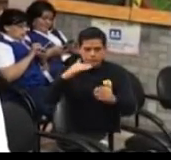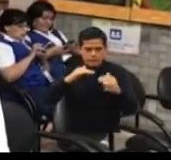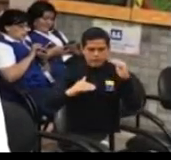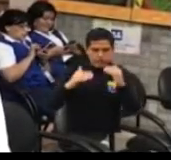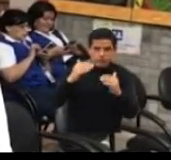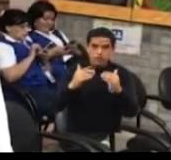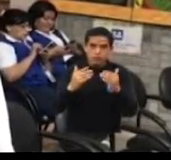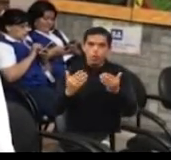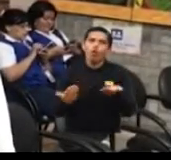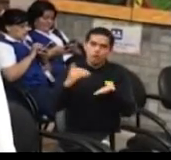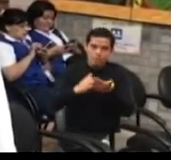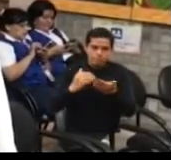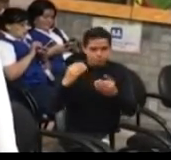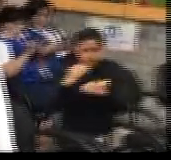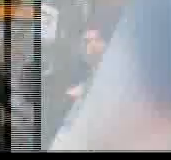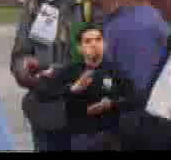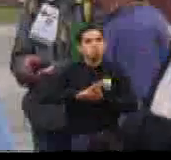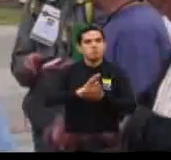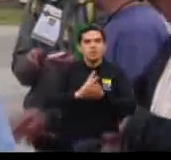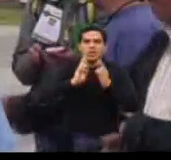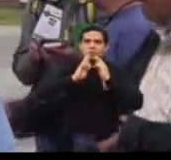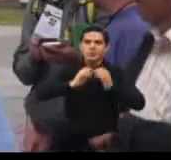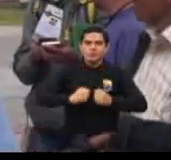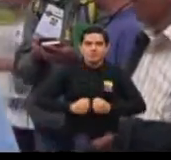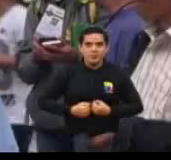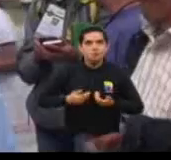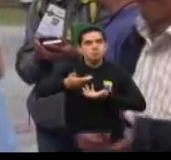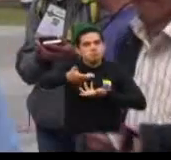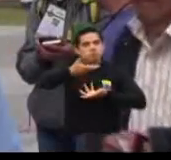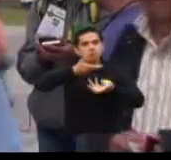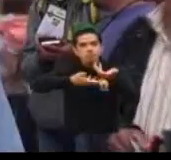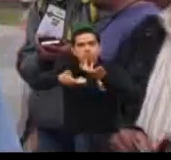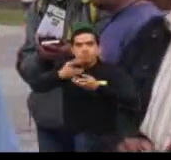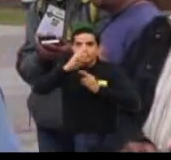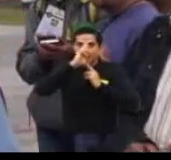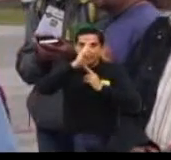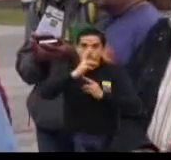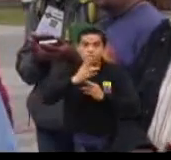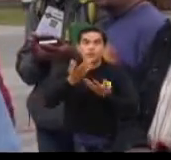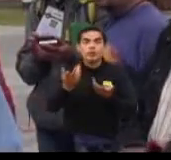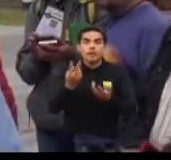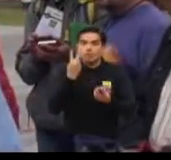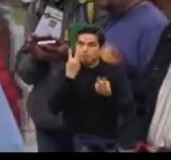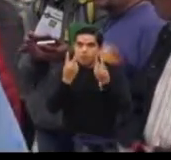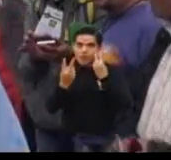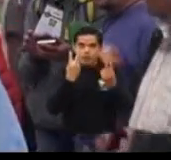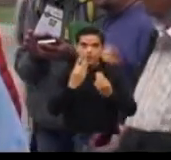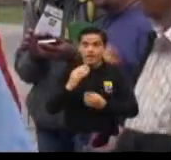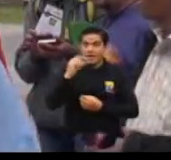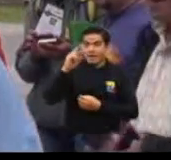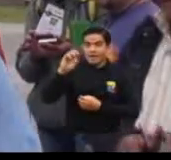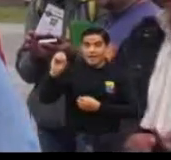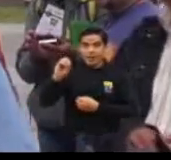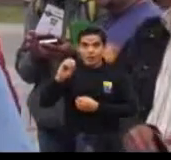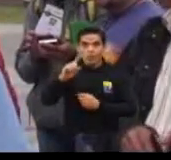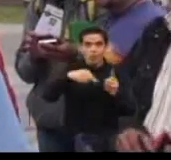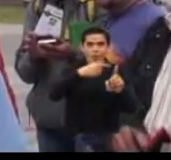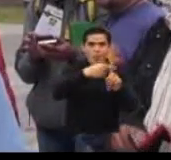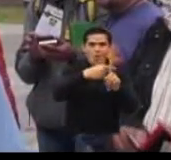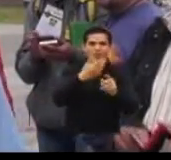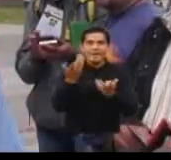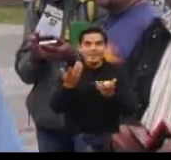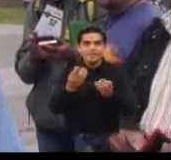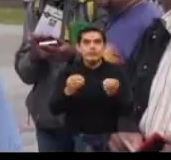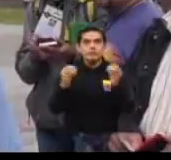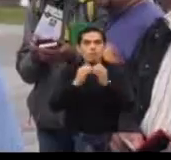inconsistencia y vamos satisfechos con los resultados. Ha existido entre veedores de los dos movimientos, tanto de CREO como de País, hemos firmado